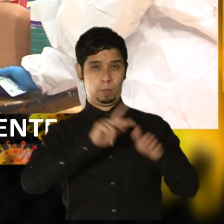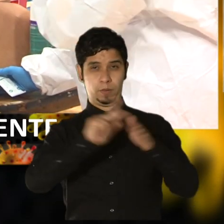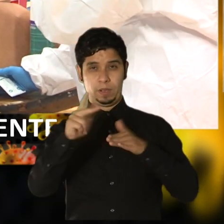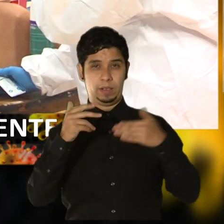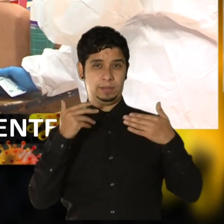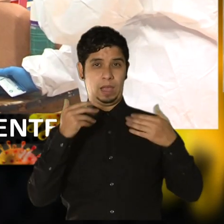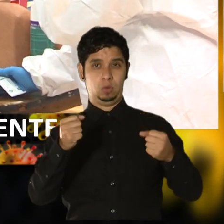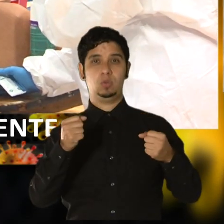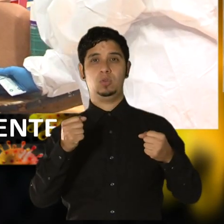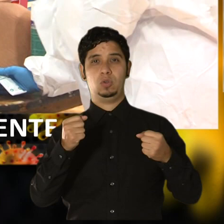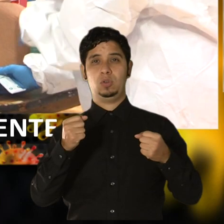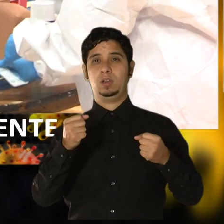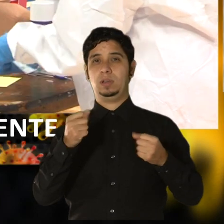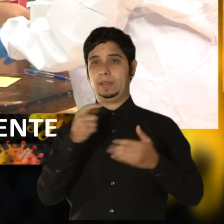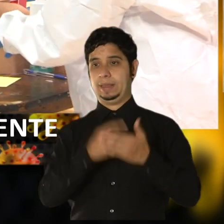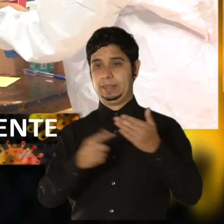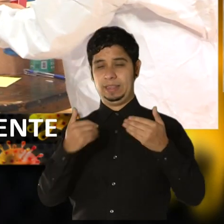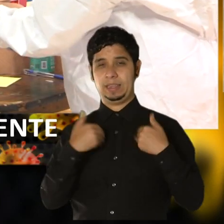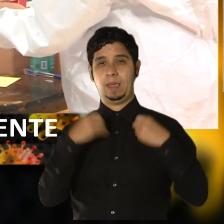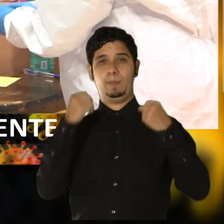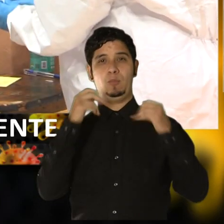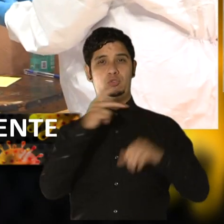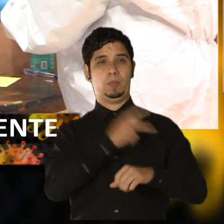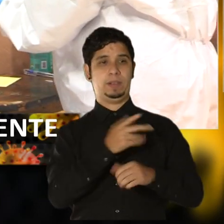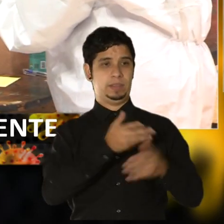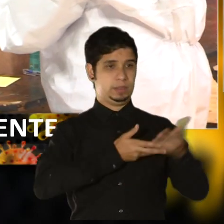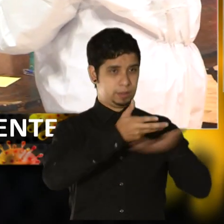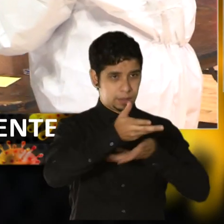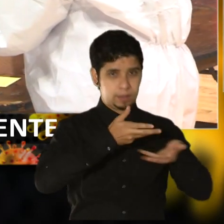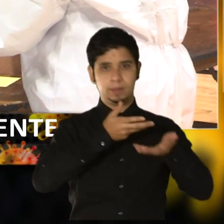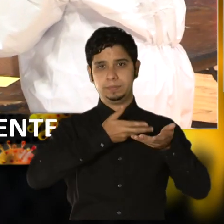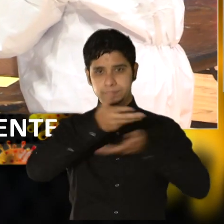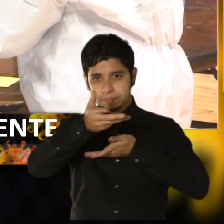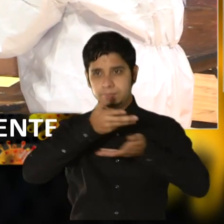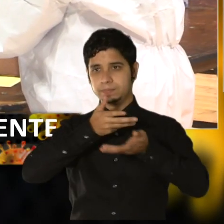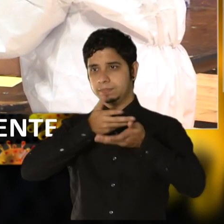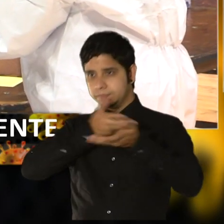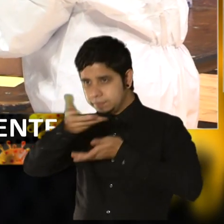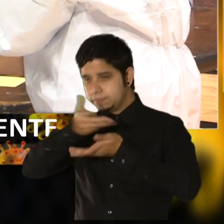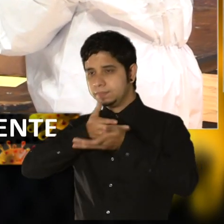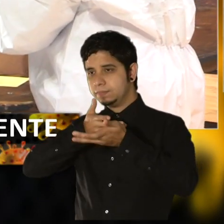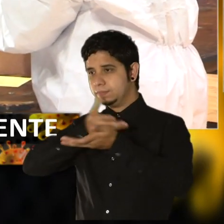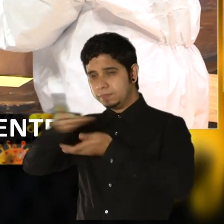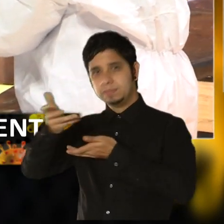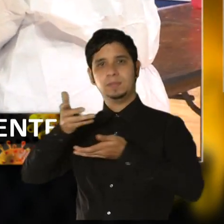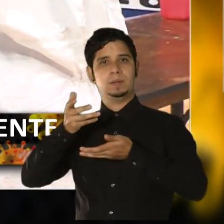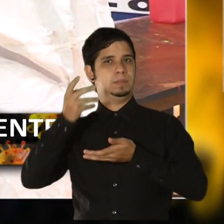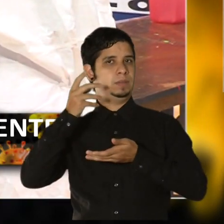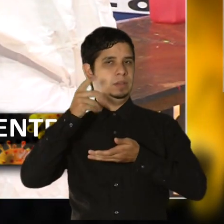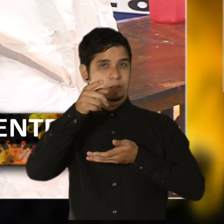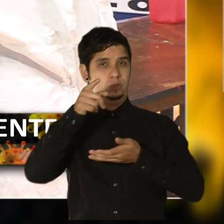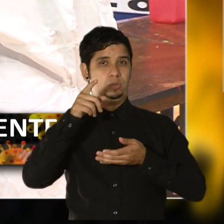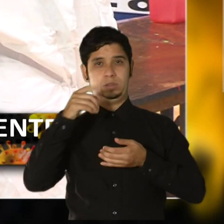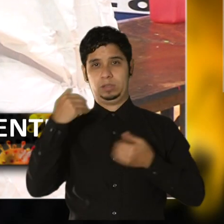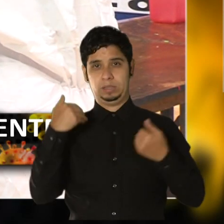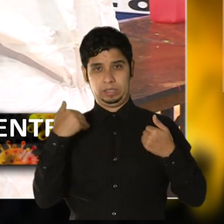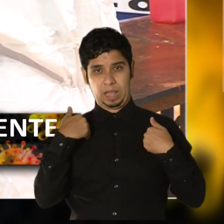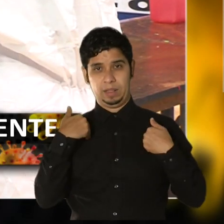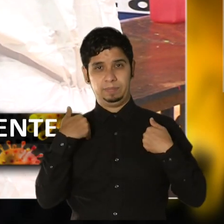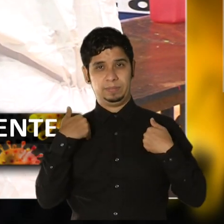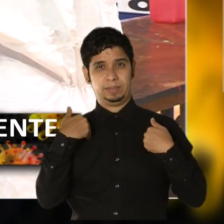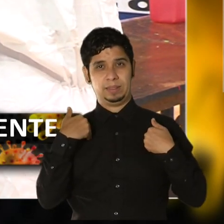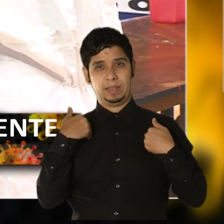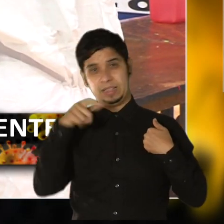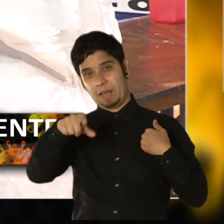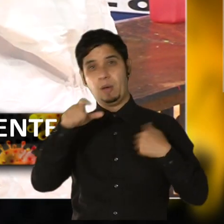pues tiene que atender a tantos pacientes, y en este caso tú que sales de Puerto Rico para poder entonces tener un trabajo, ¿verdad? Y tener también tu dinero, poder devengar